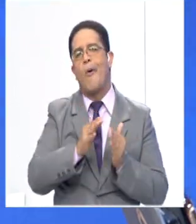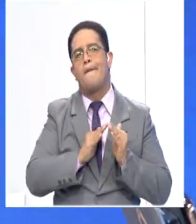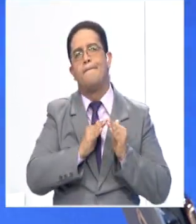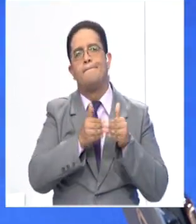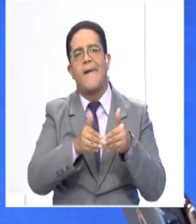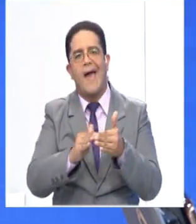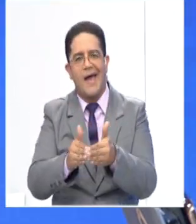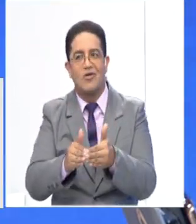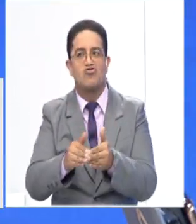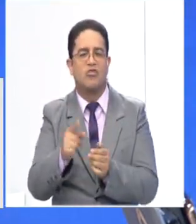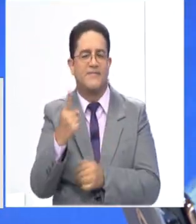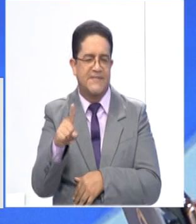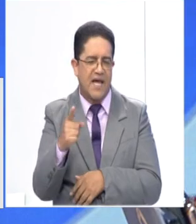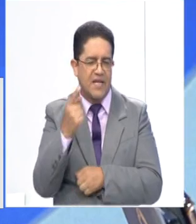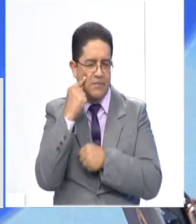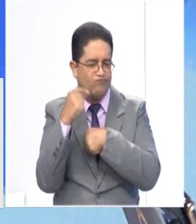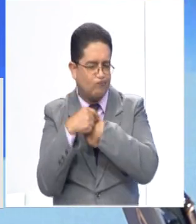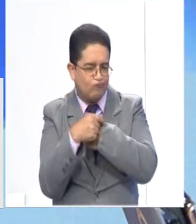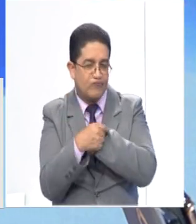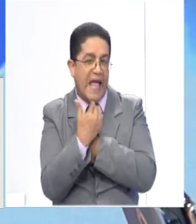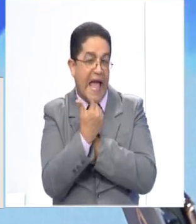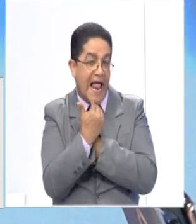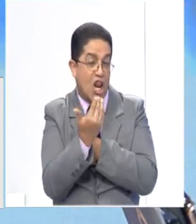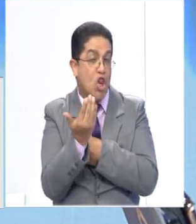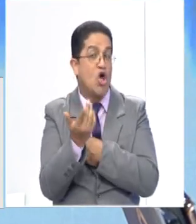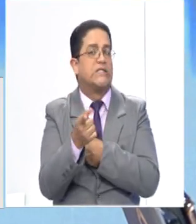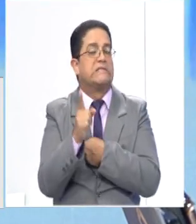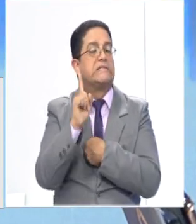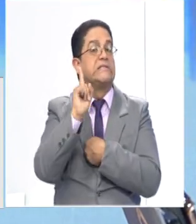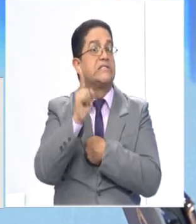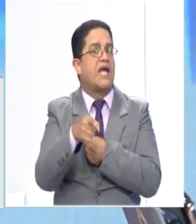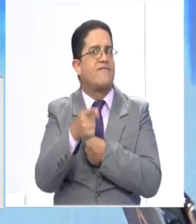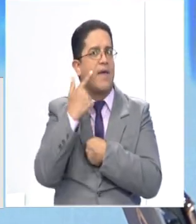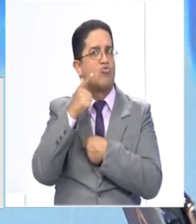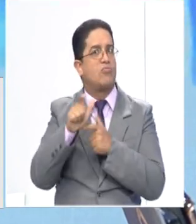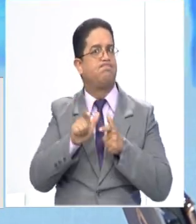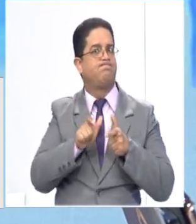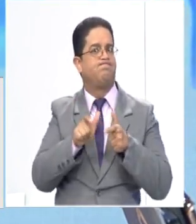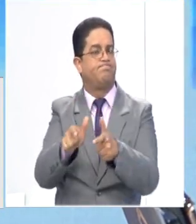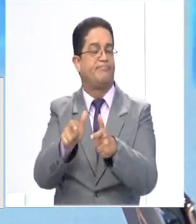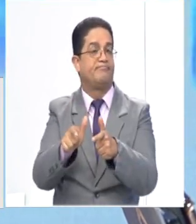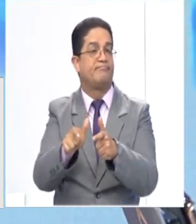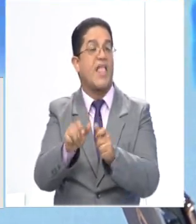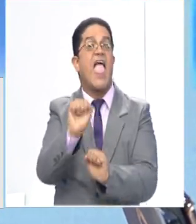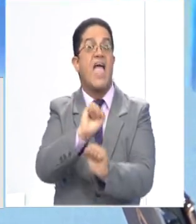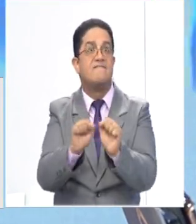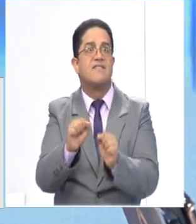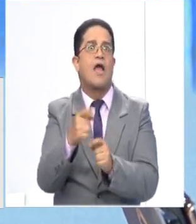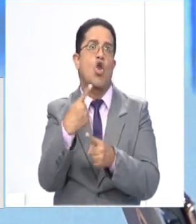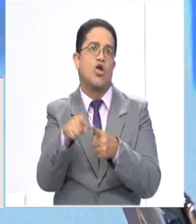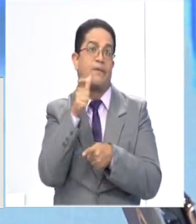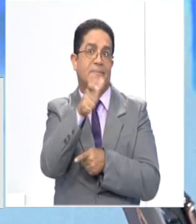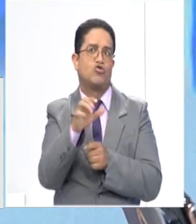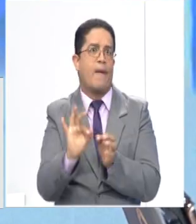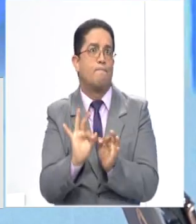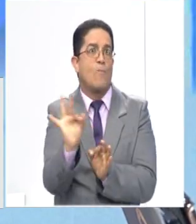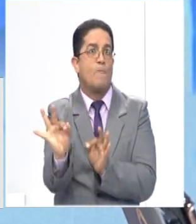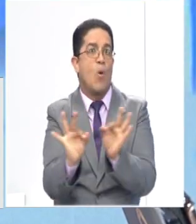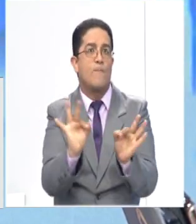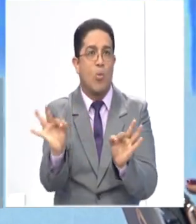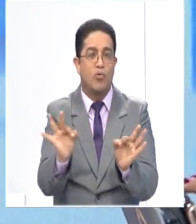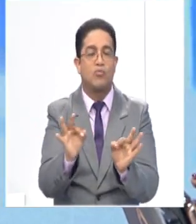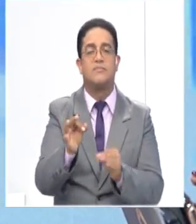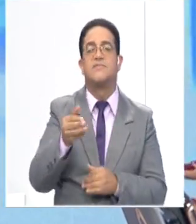que tenga algunas lesiones, que venga de viaje, debemos aislarla para evitar que se contagie otra enfermedad. Lo más importante de